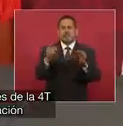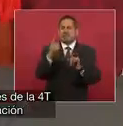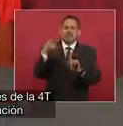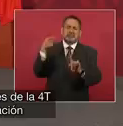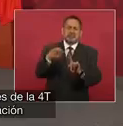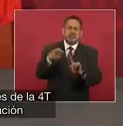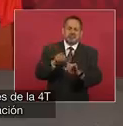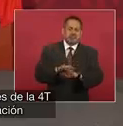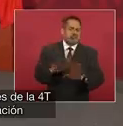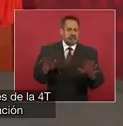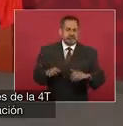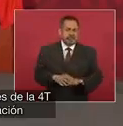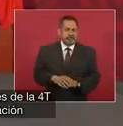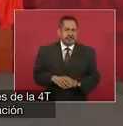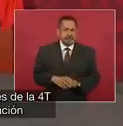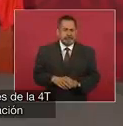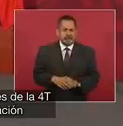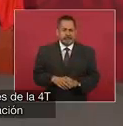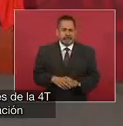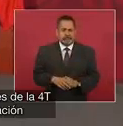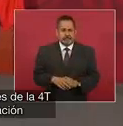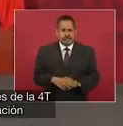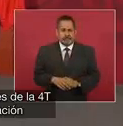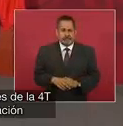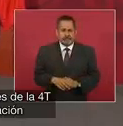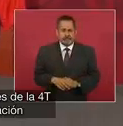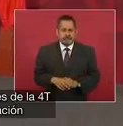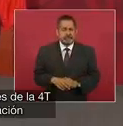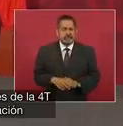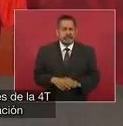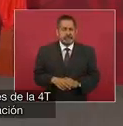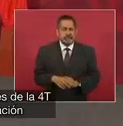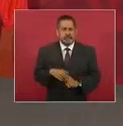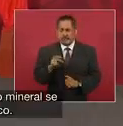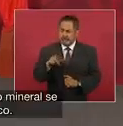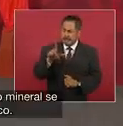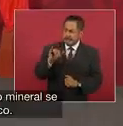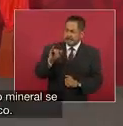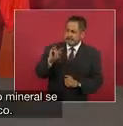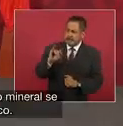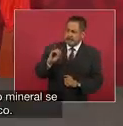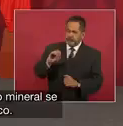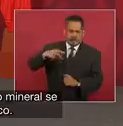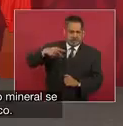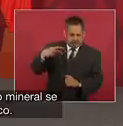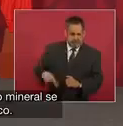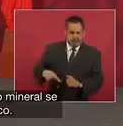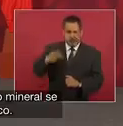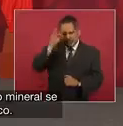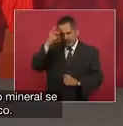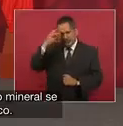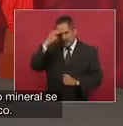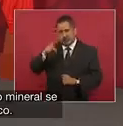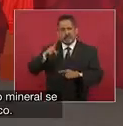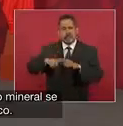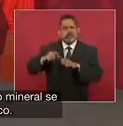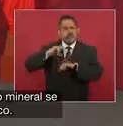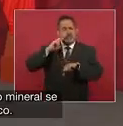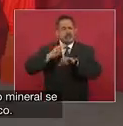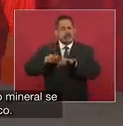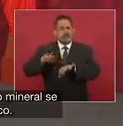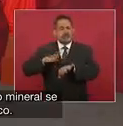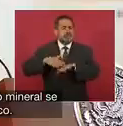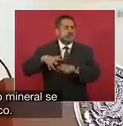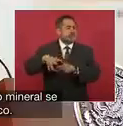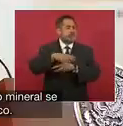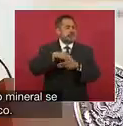las y los legisladores de la 4T nacionalizaron el litio gracias a la aprobación de la reforma minera, con la que este preciado mineral se